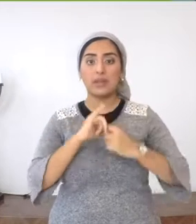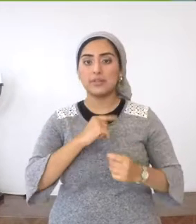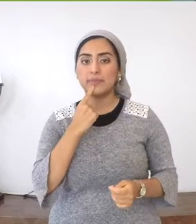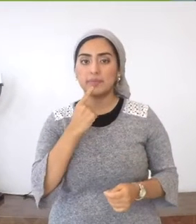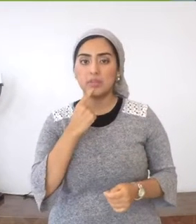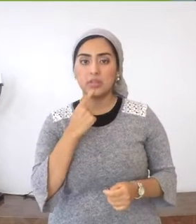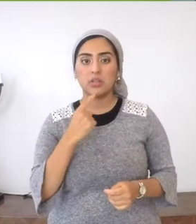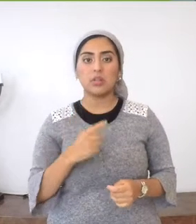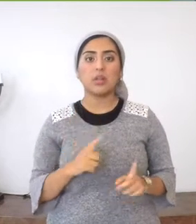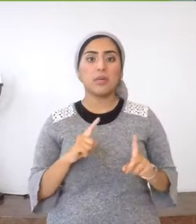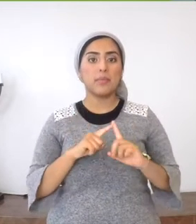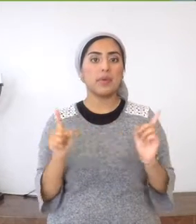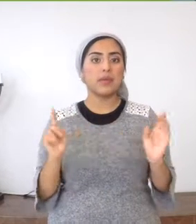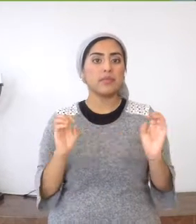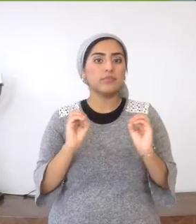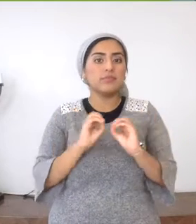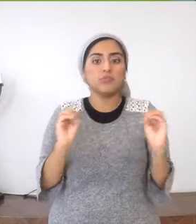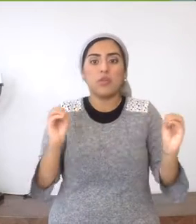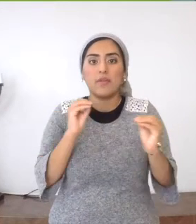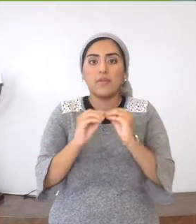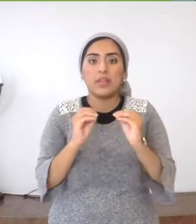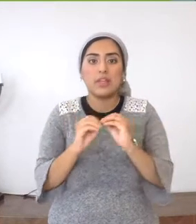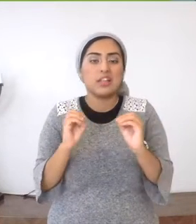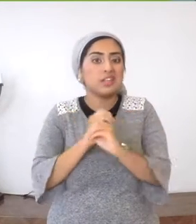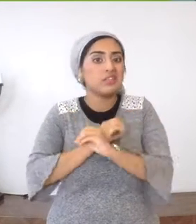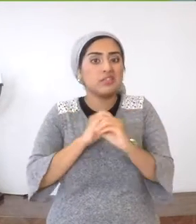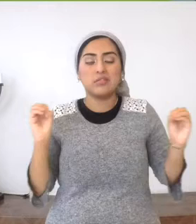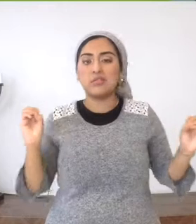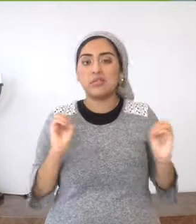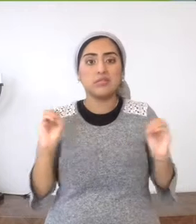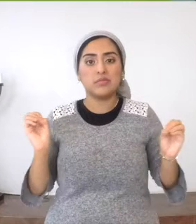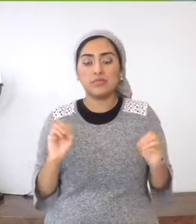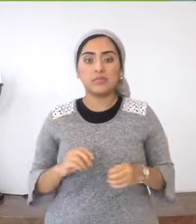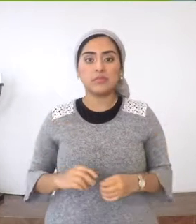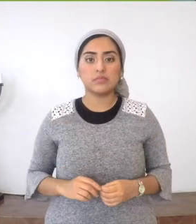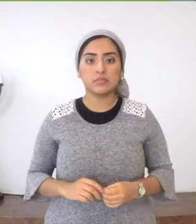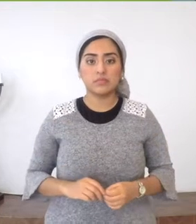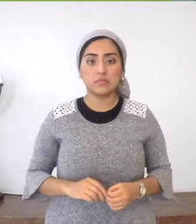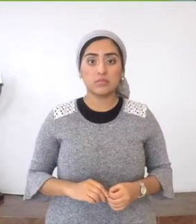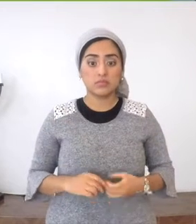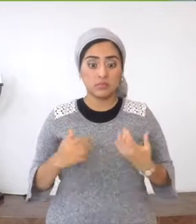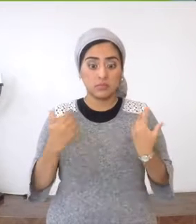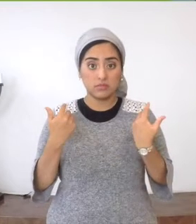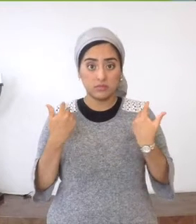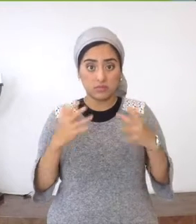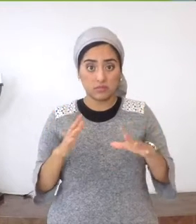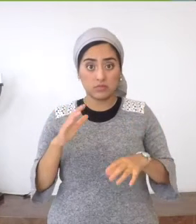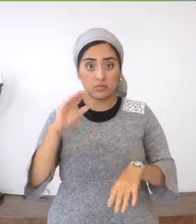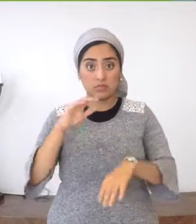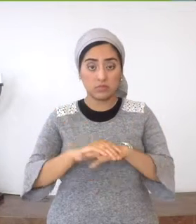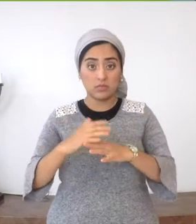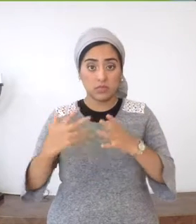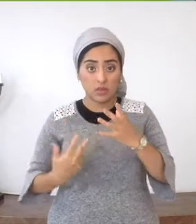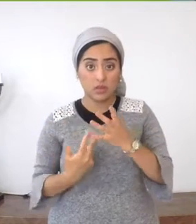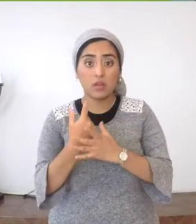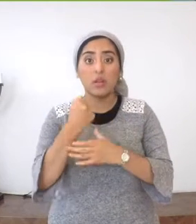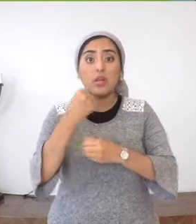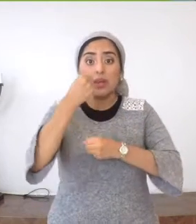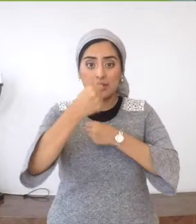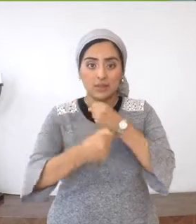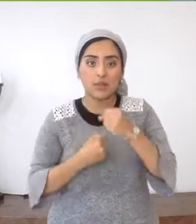discutirán Mucho Atención Lo que voy a decir Sin ninguna Conclusión De esta manera Otra U otra